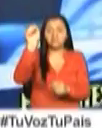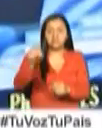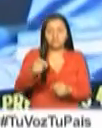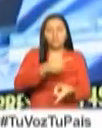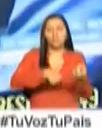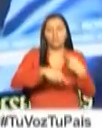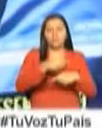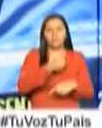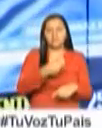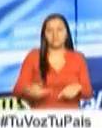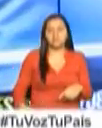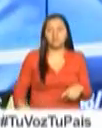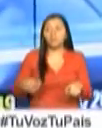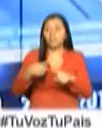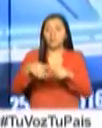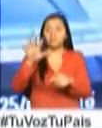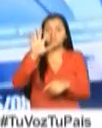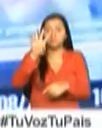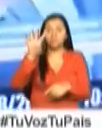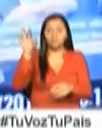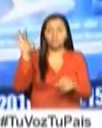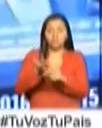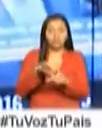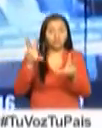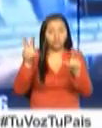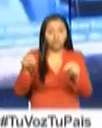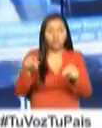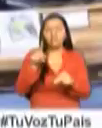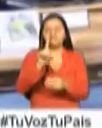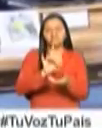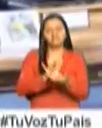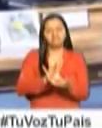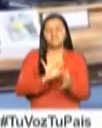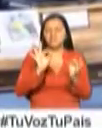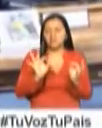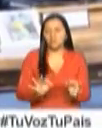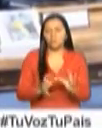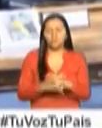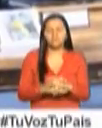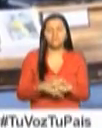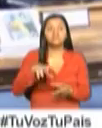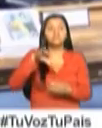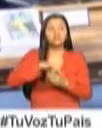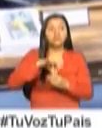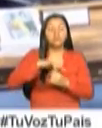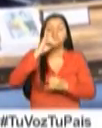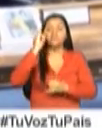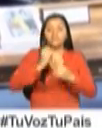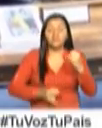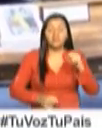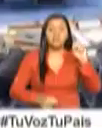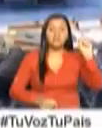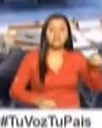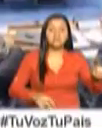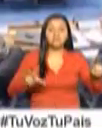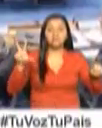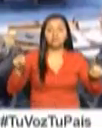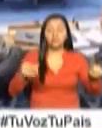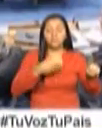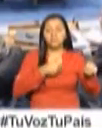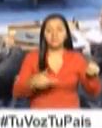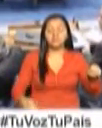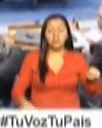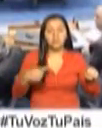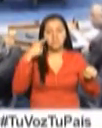lo que parece improbable salvo sorpresas de último momento. La votación final en la que se definirá si se termina o no su mandato se prevé